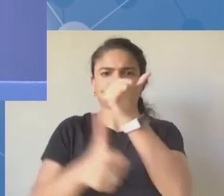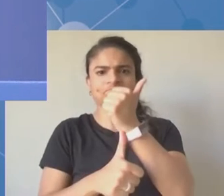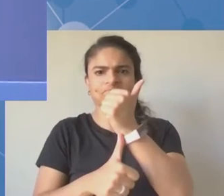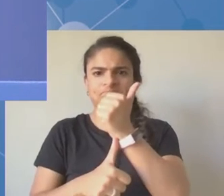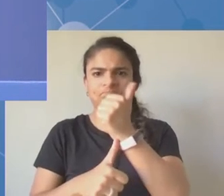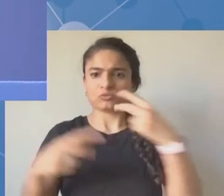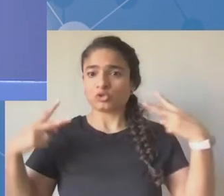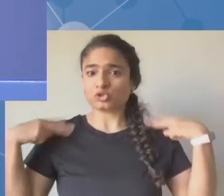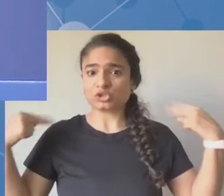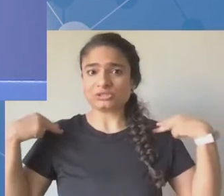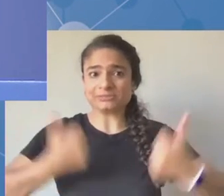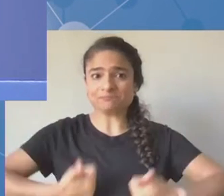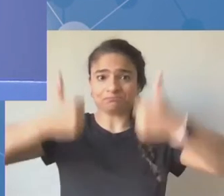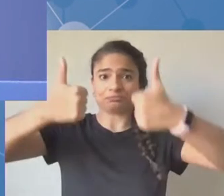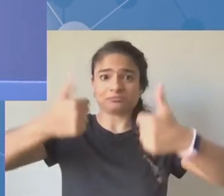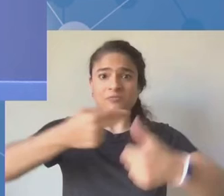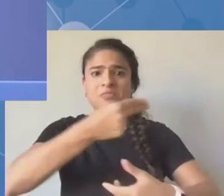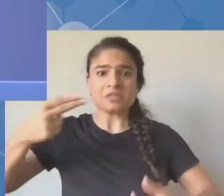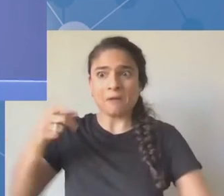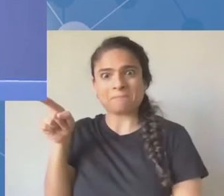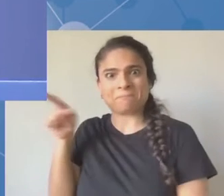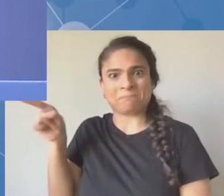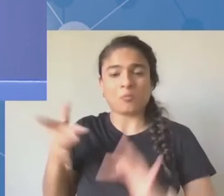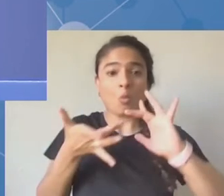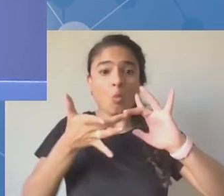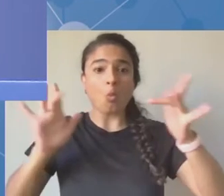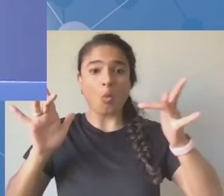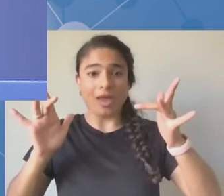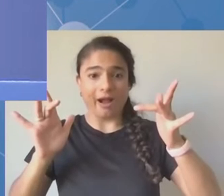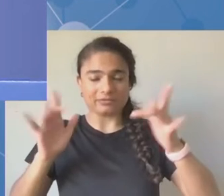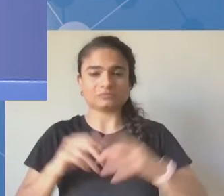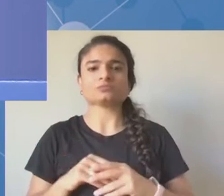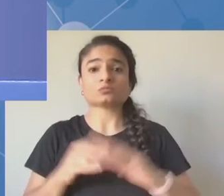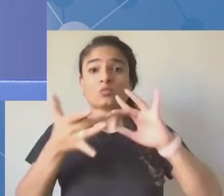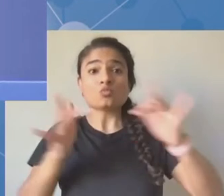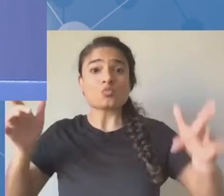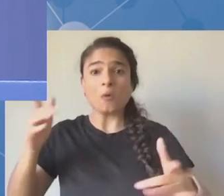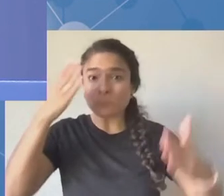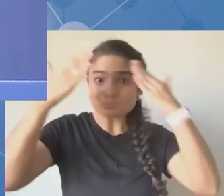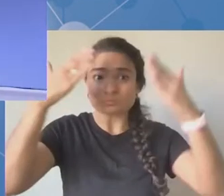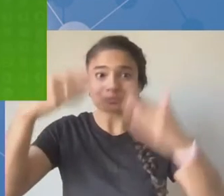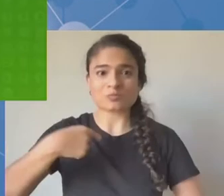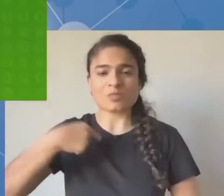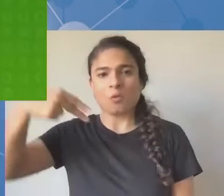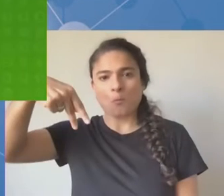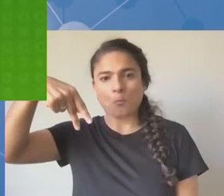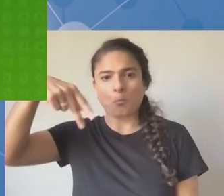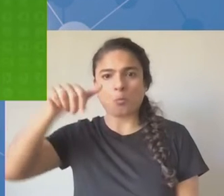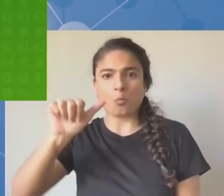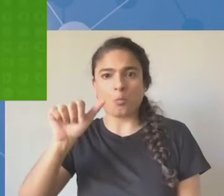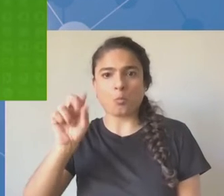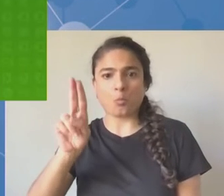nosotros el señor Paul Mitchell, por tanto, el presidente del grupo multilateral